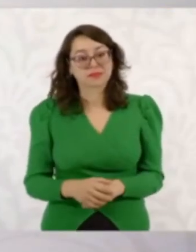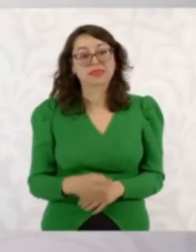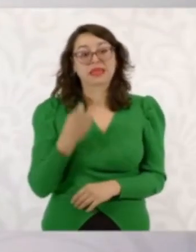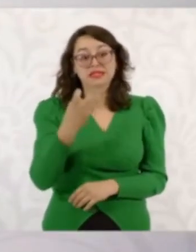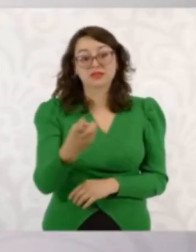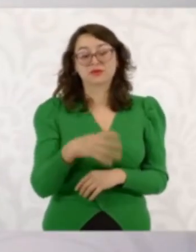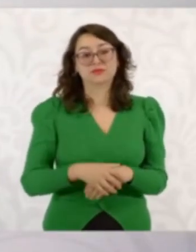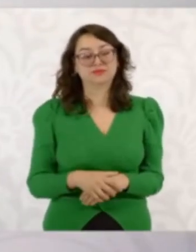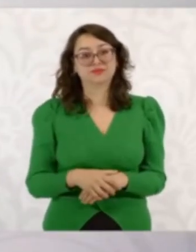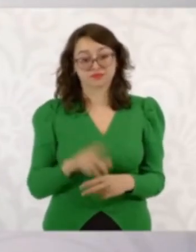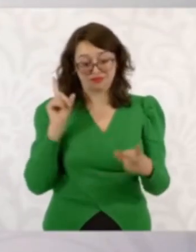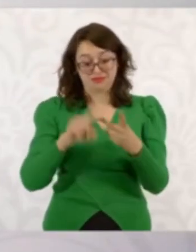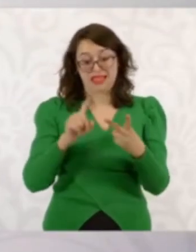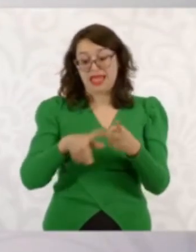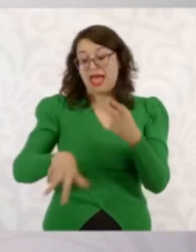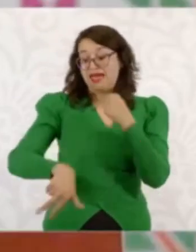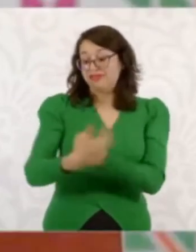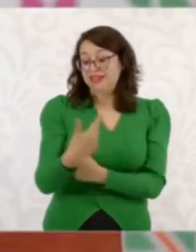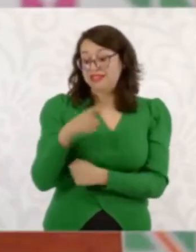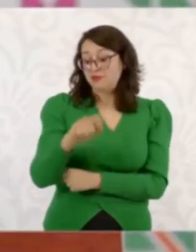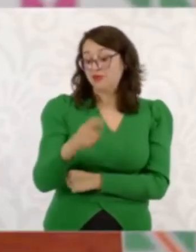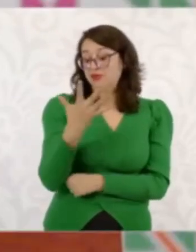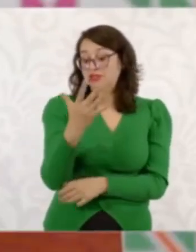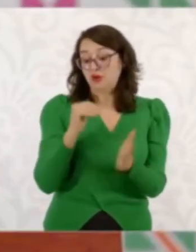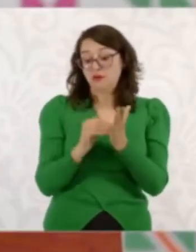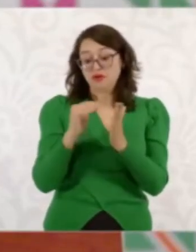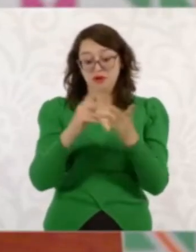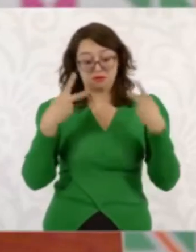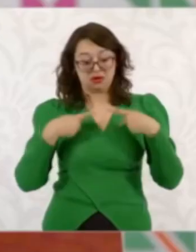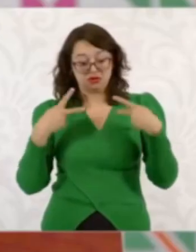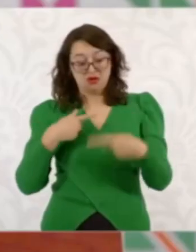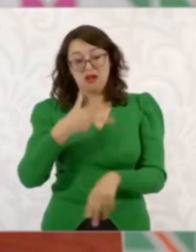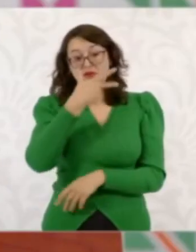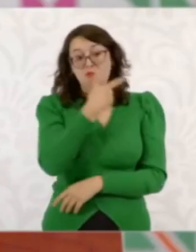13.5 millones de mexicanas y mexicanos salieron de la pobreza.